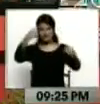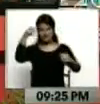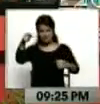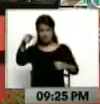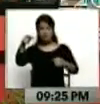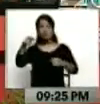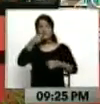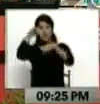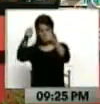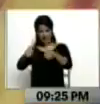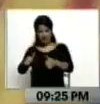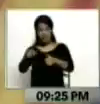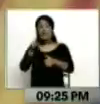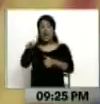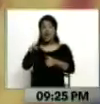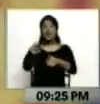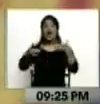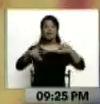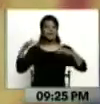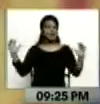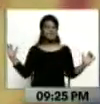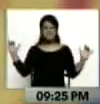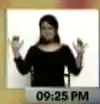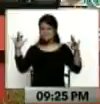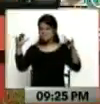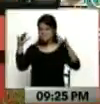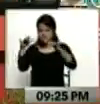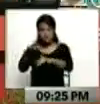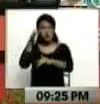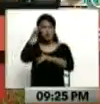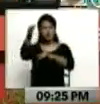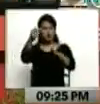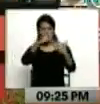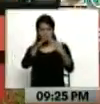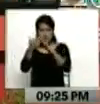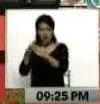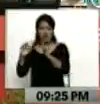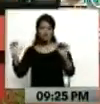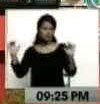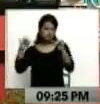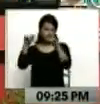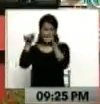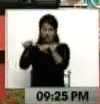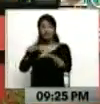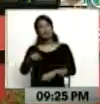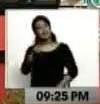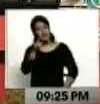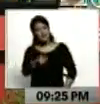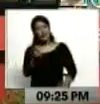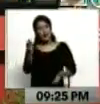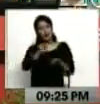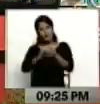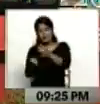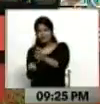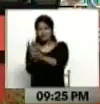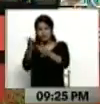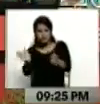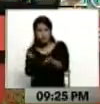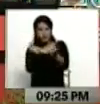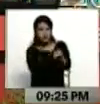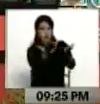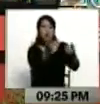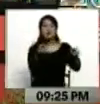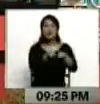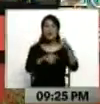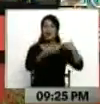Carreño de los primeros consejos comunales eso hay que revivirlo y revivirlo en el espíritu del comandante